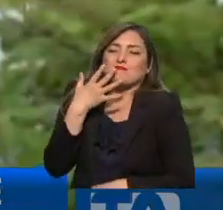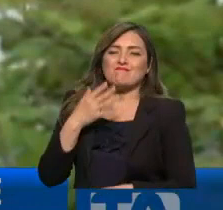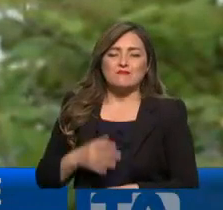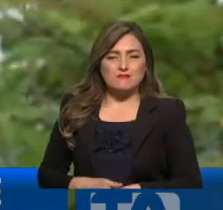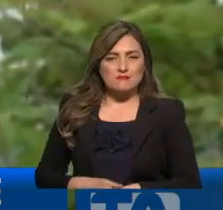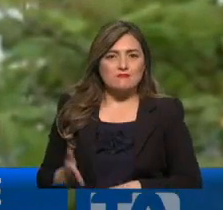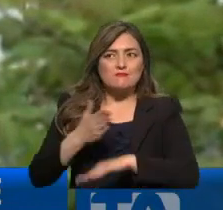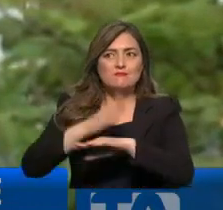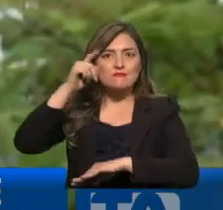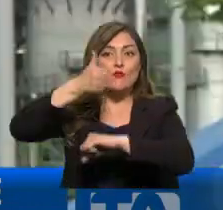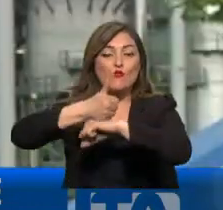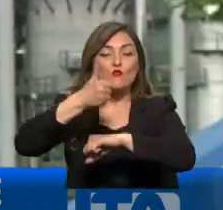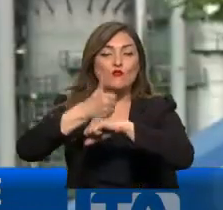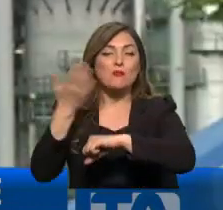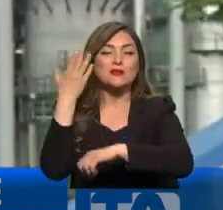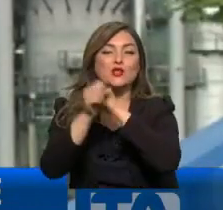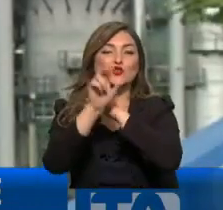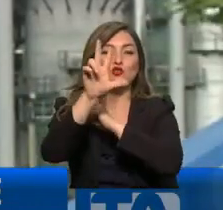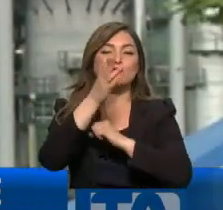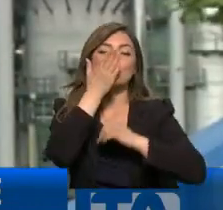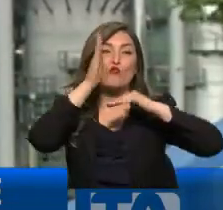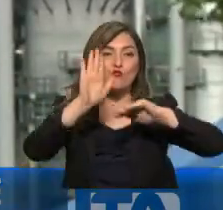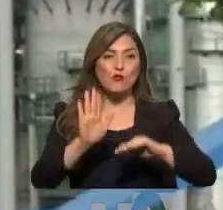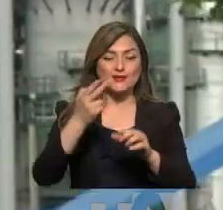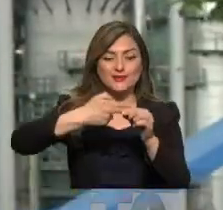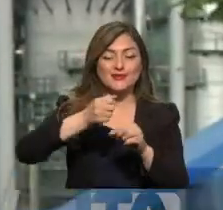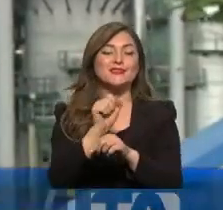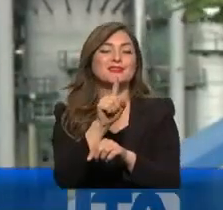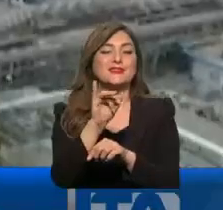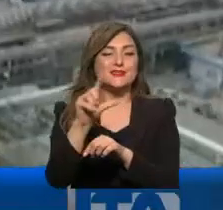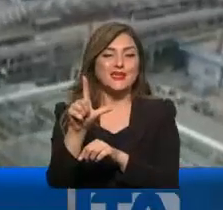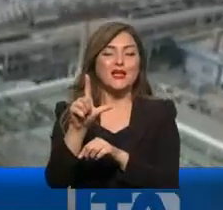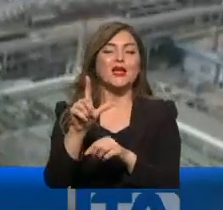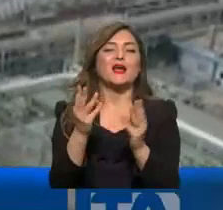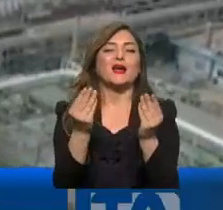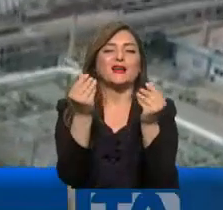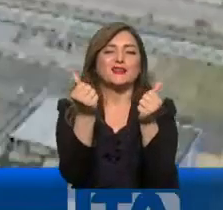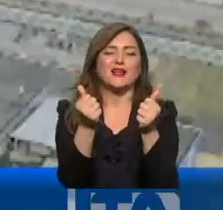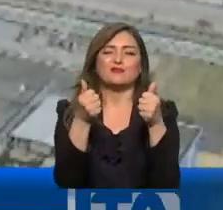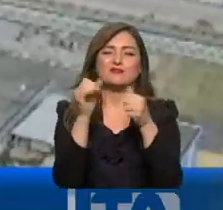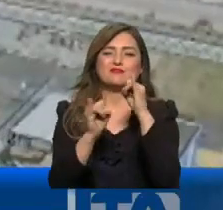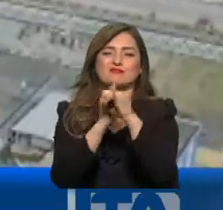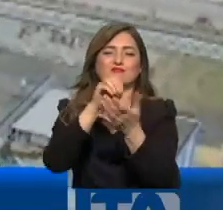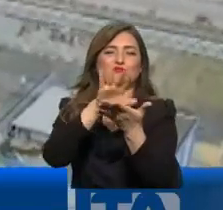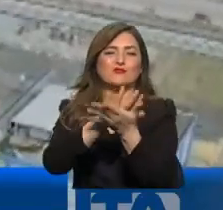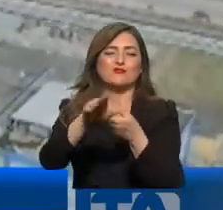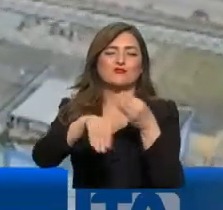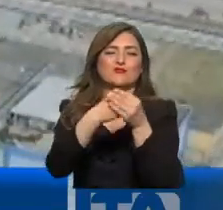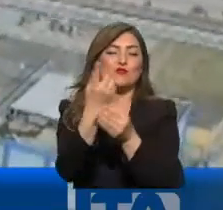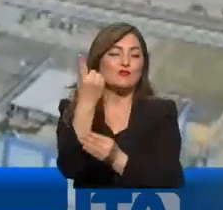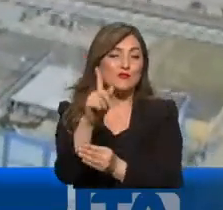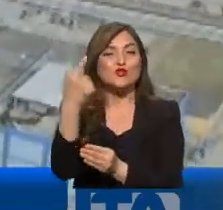se comprometió, hace más de 3 años, a producir diésel a estándares internacionales e invirtió millones de dólares